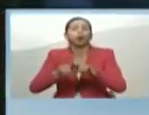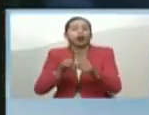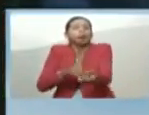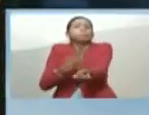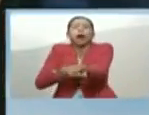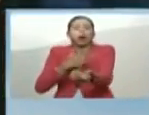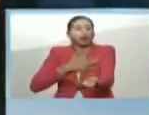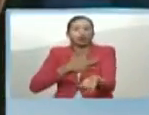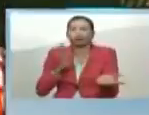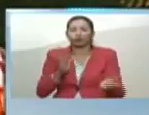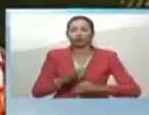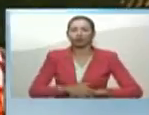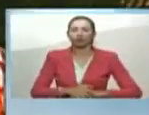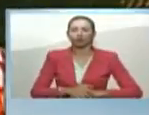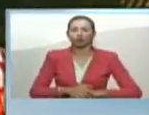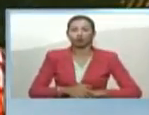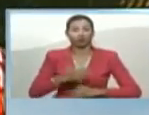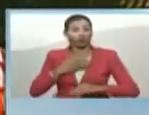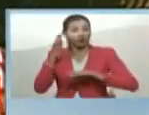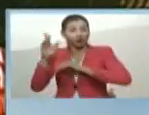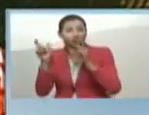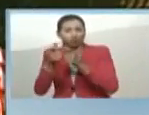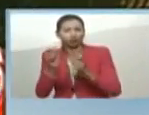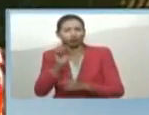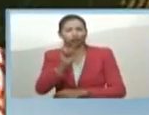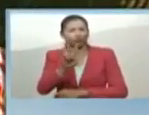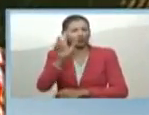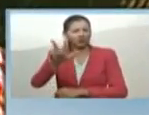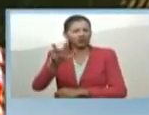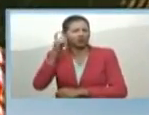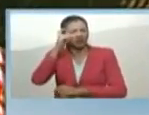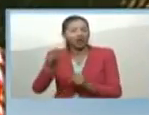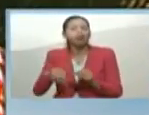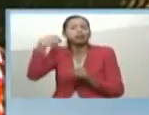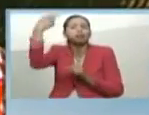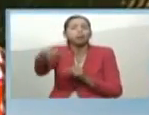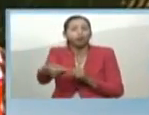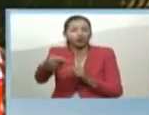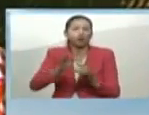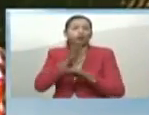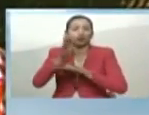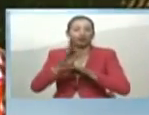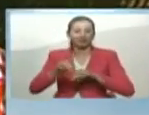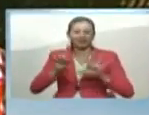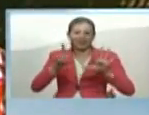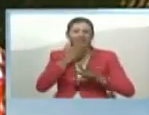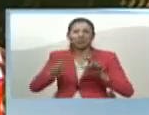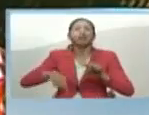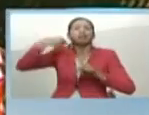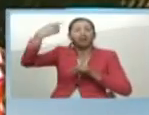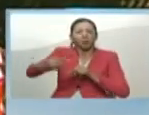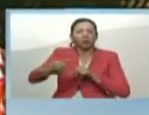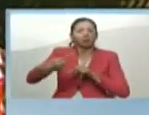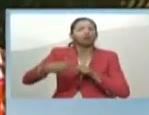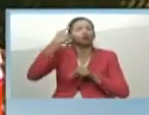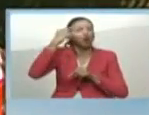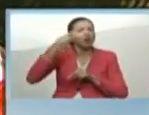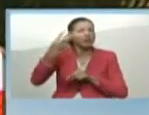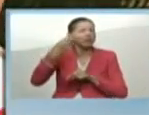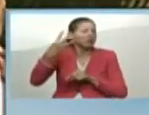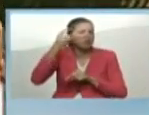fui a una reunión dos días TR días después con mucha gente un sitio x no voy a decir dónde mucha